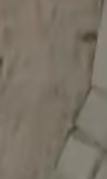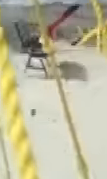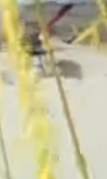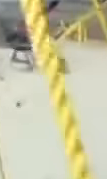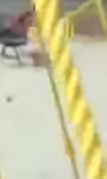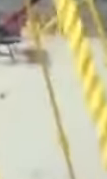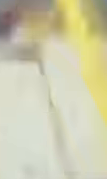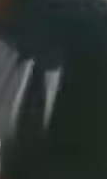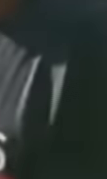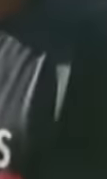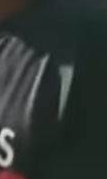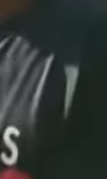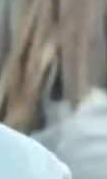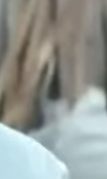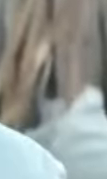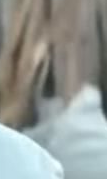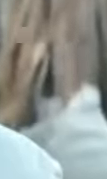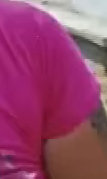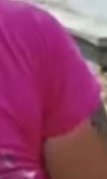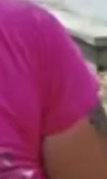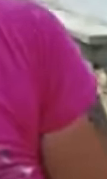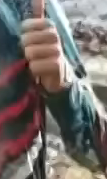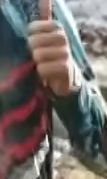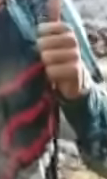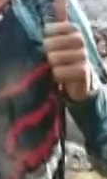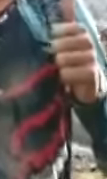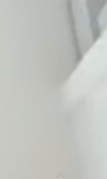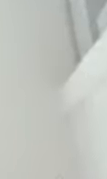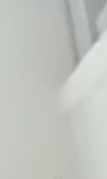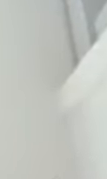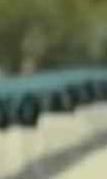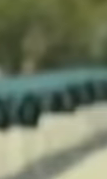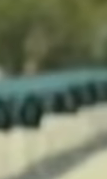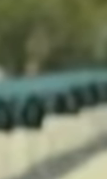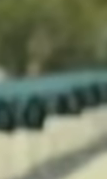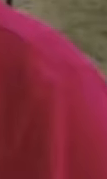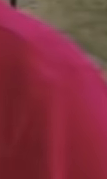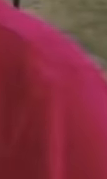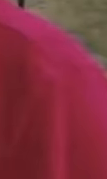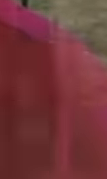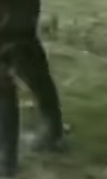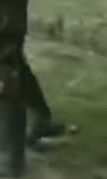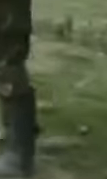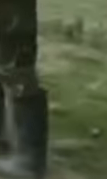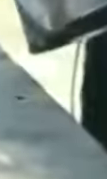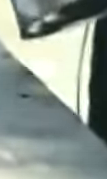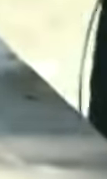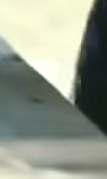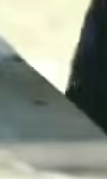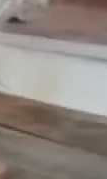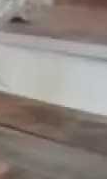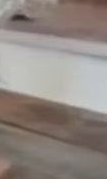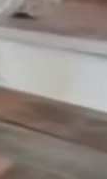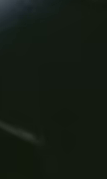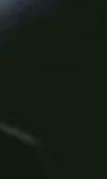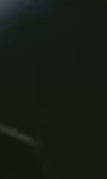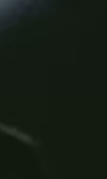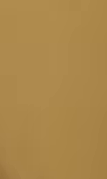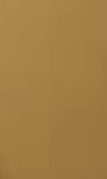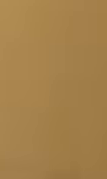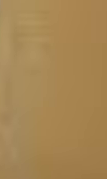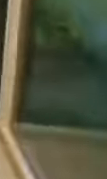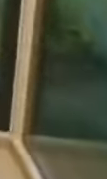Maduro. Este emblemático lugar en el estado La Guaira es un homenaje a la labor incansable de nuestros